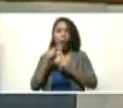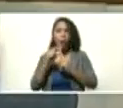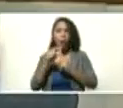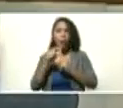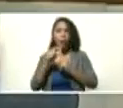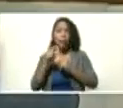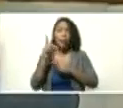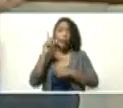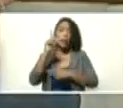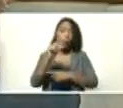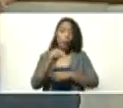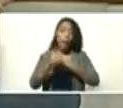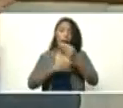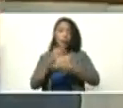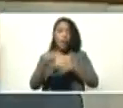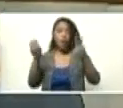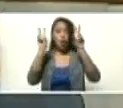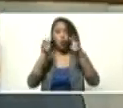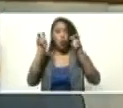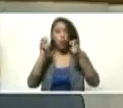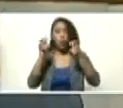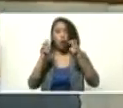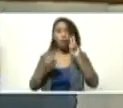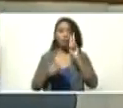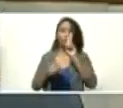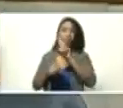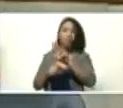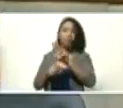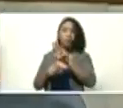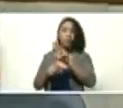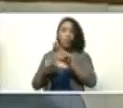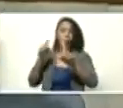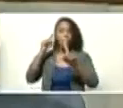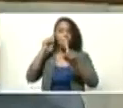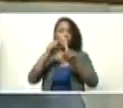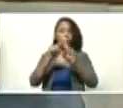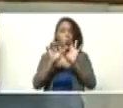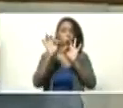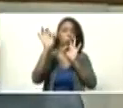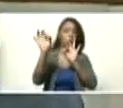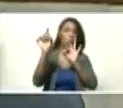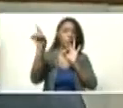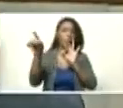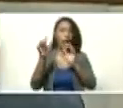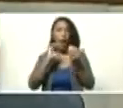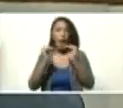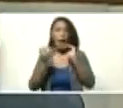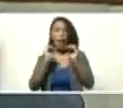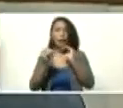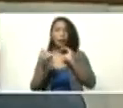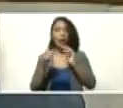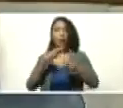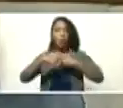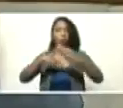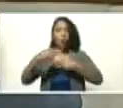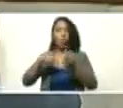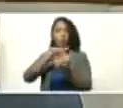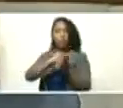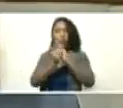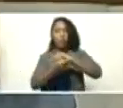vez crear lo nuevo. Así que hay que mirar hacia allá para poder nosotros tener una ética revolucionaria